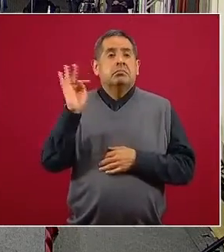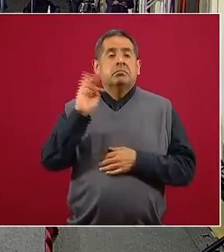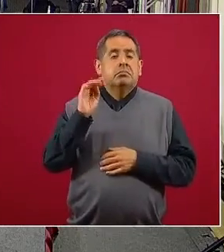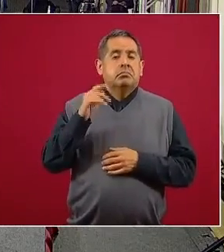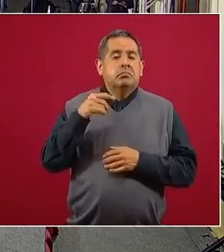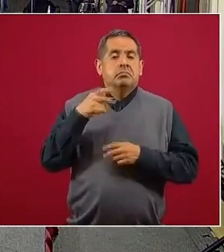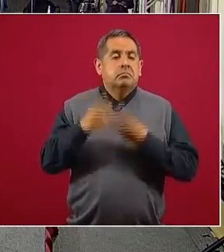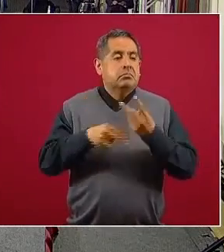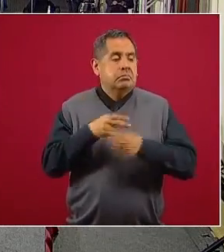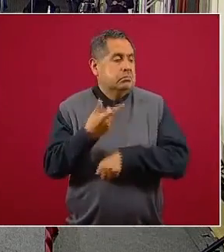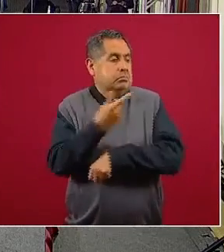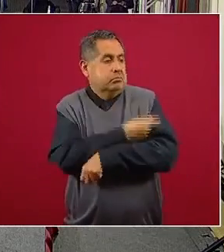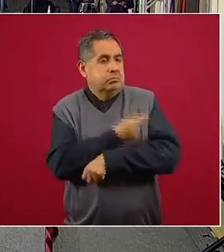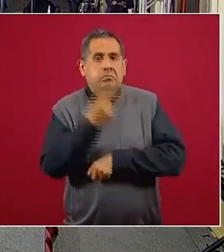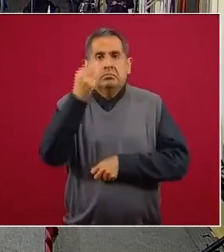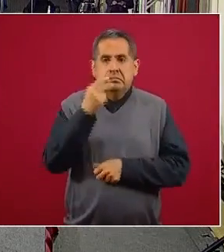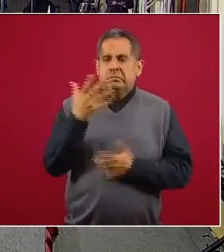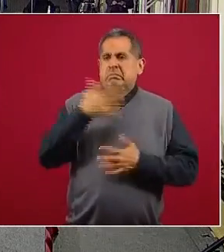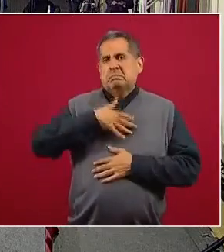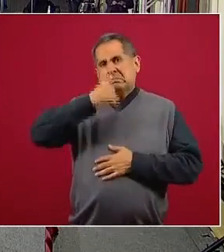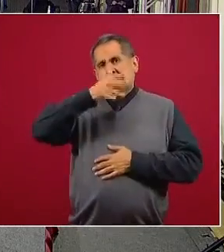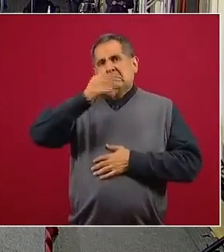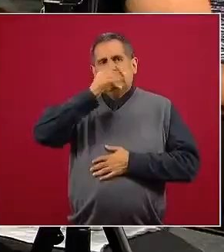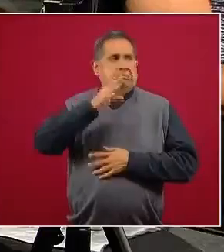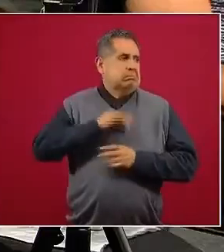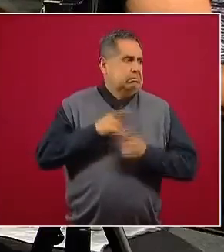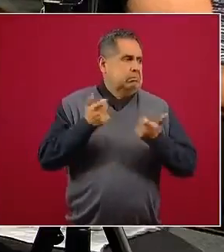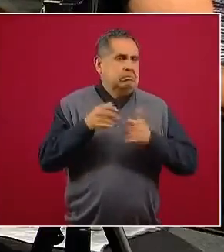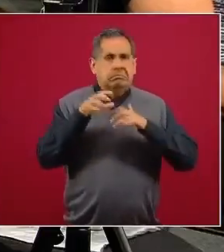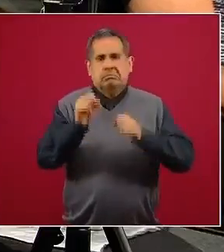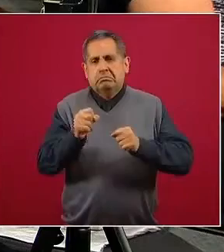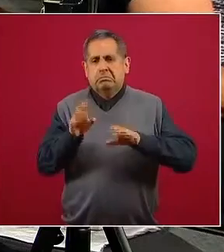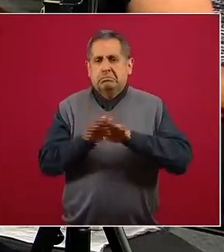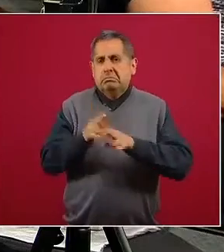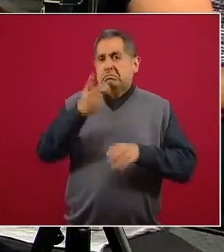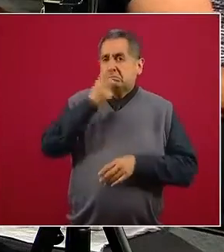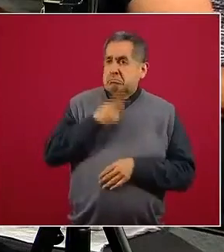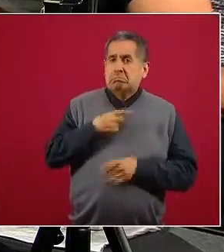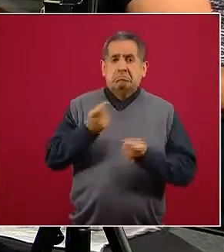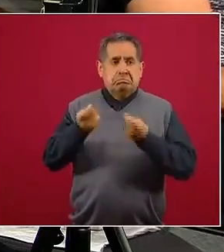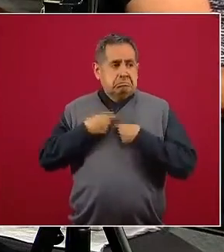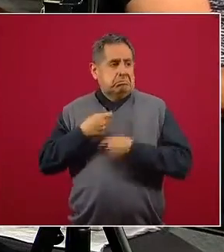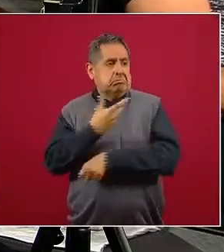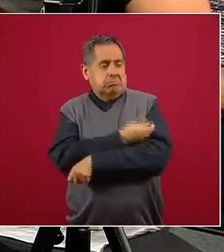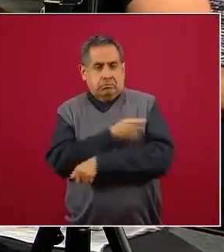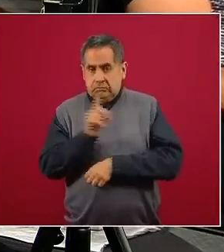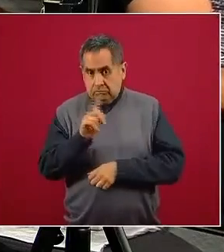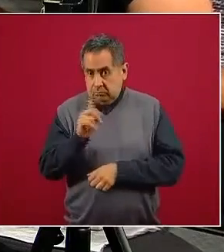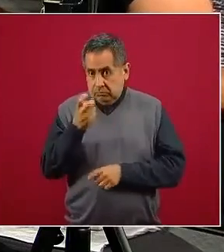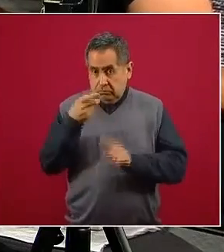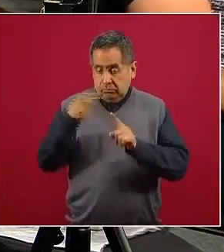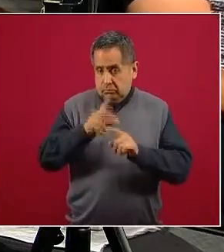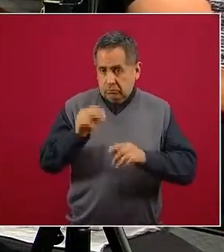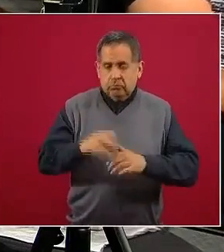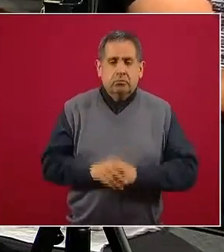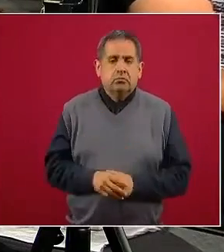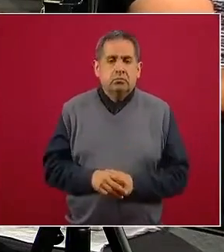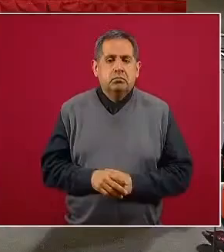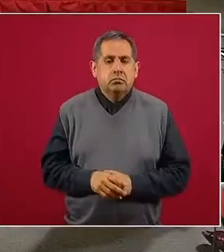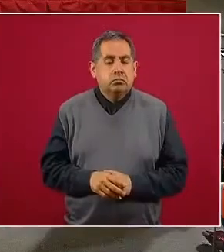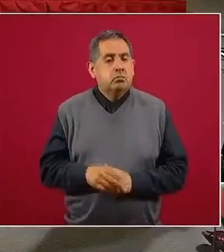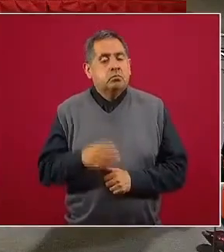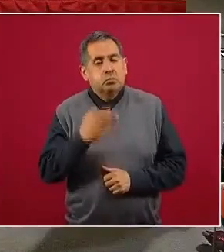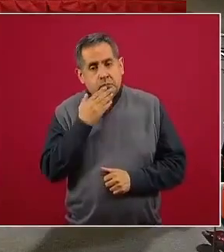expectativa y después pudieran venir los reclamos de que no hay dinero, que no alcanzó, nos dijeron que nos íbamos a vacunar todos, pero no es así, ¿o sí? Gracias